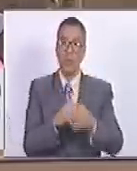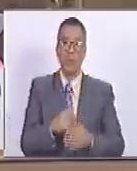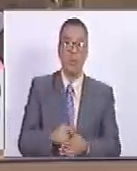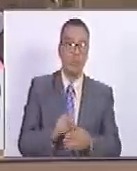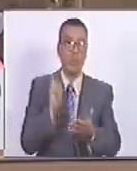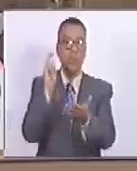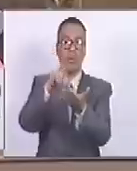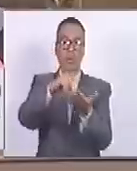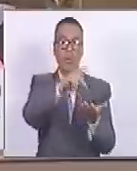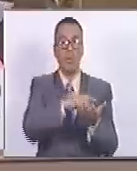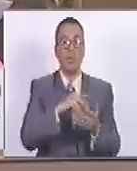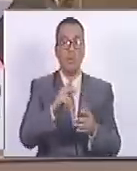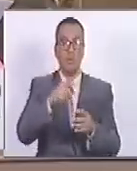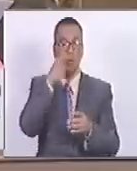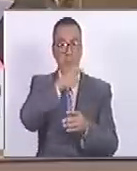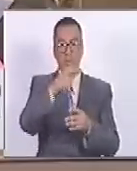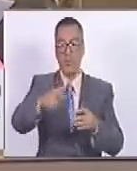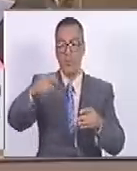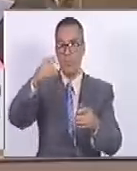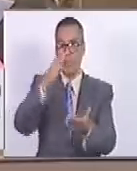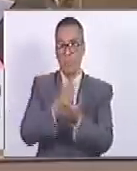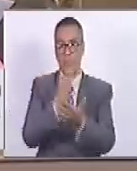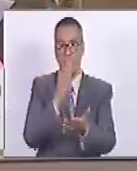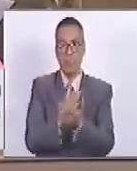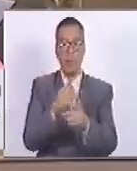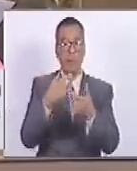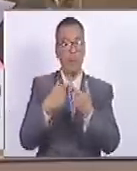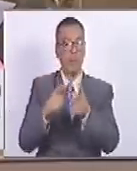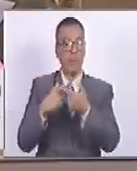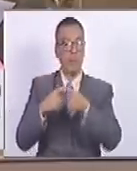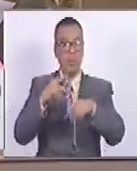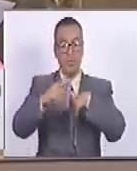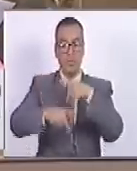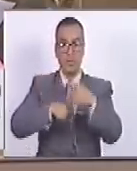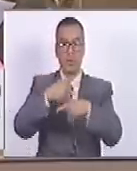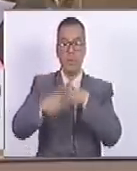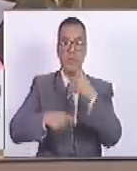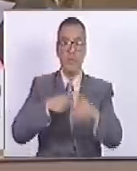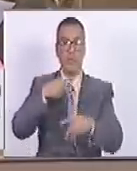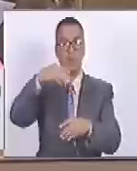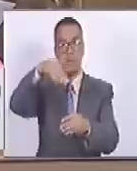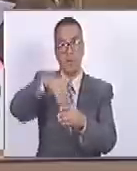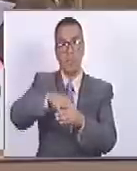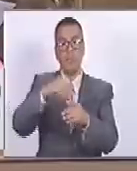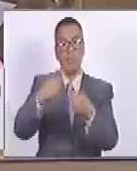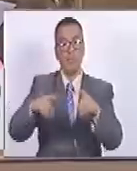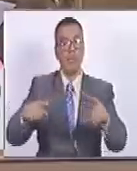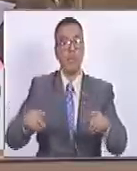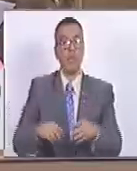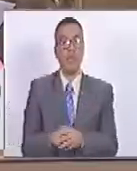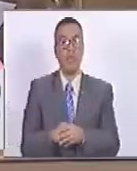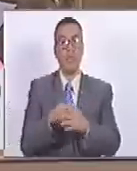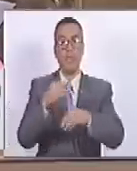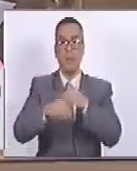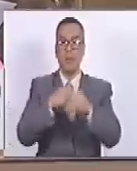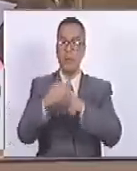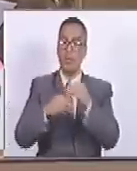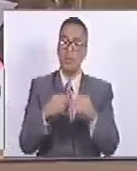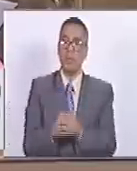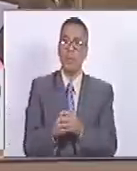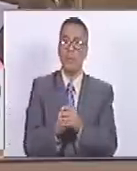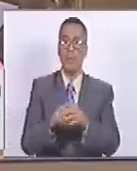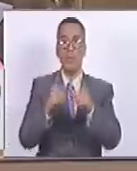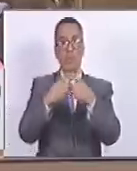la participación popular permanente en los distintos procesos democráticos, enmarcado en los principios